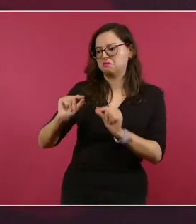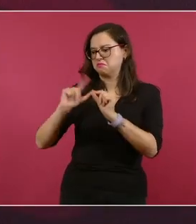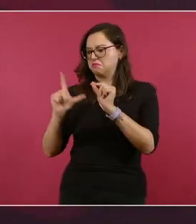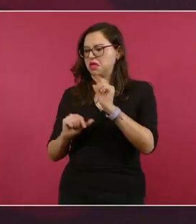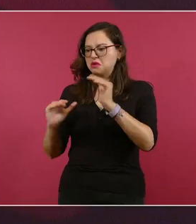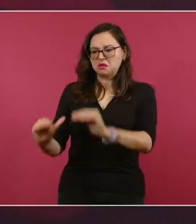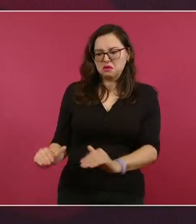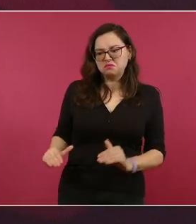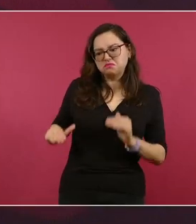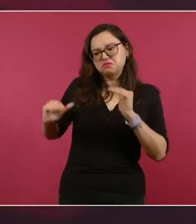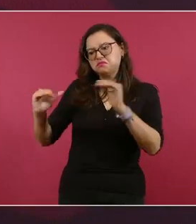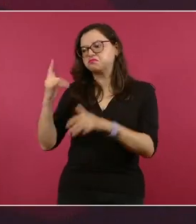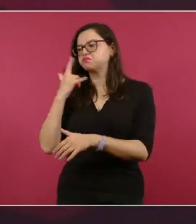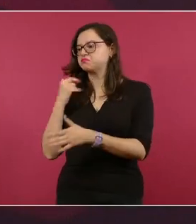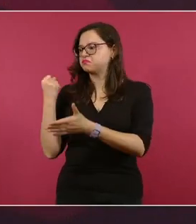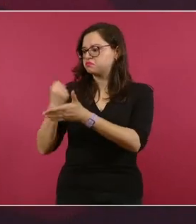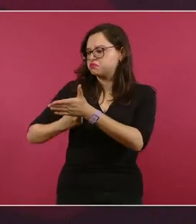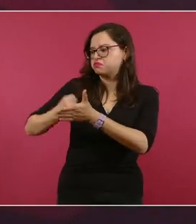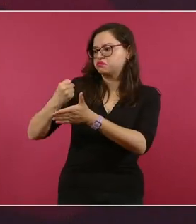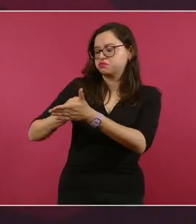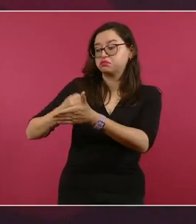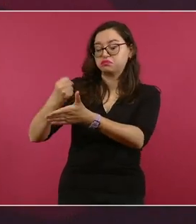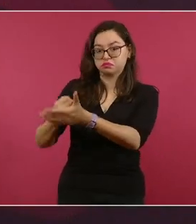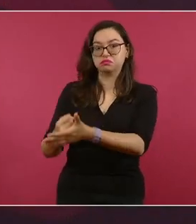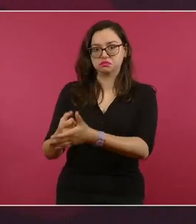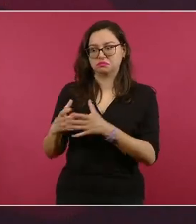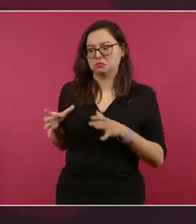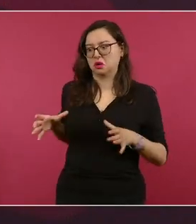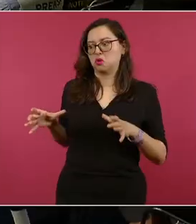México? Pues han habido grupos.